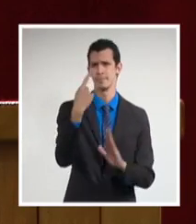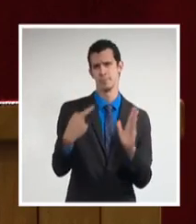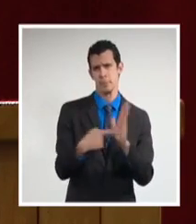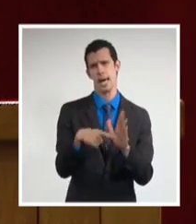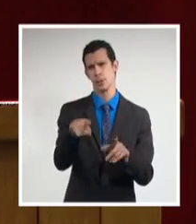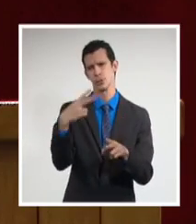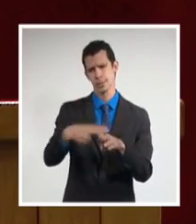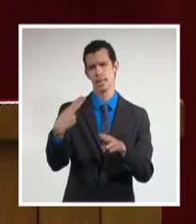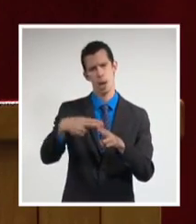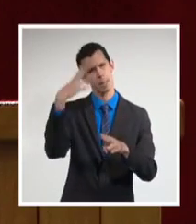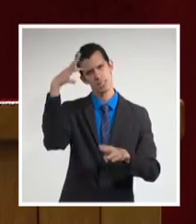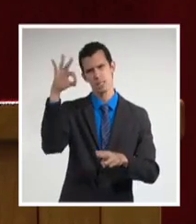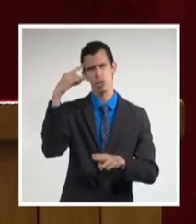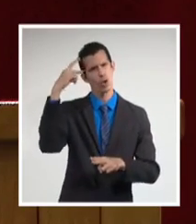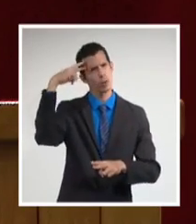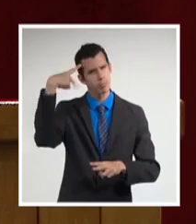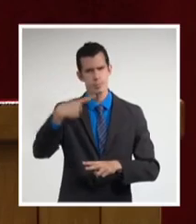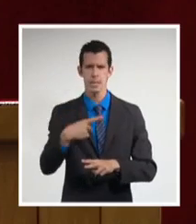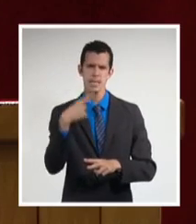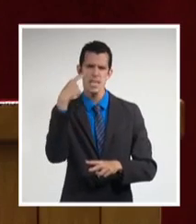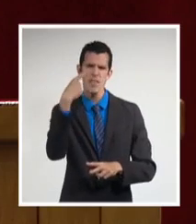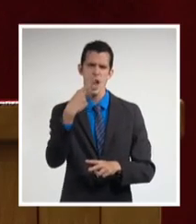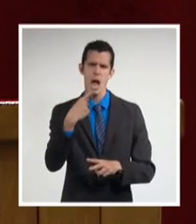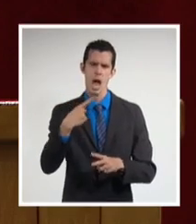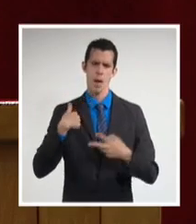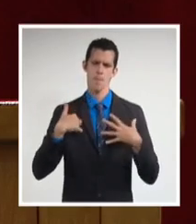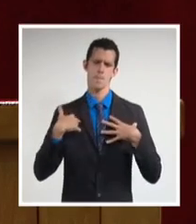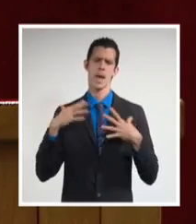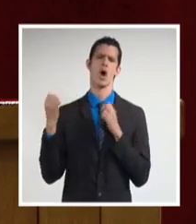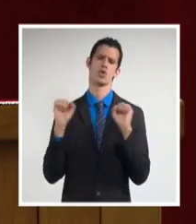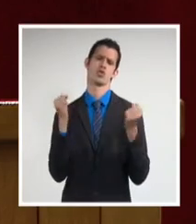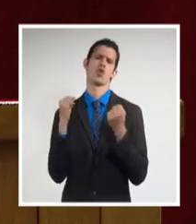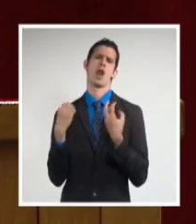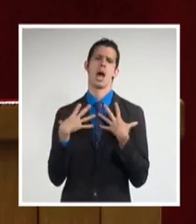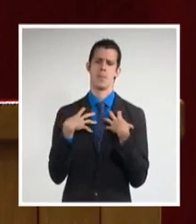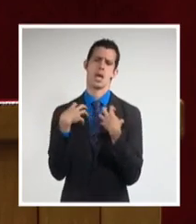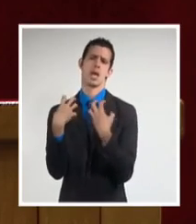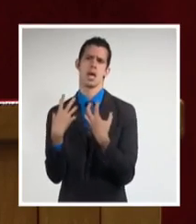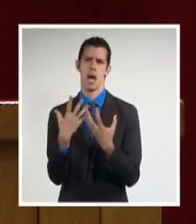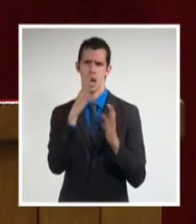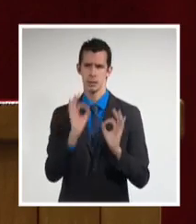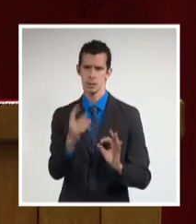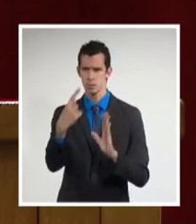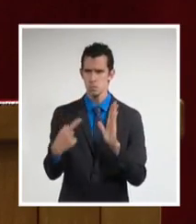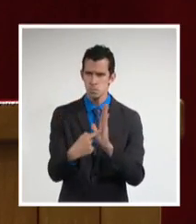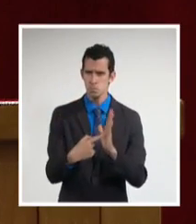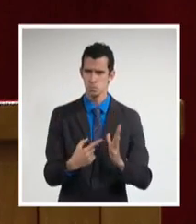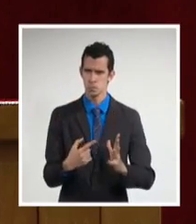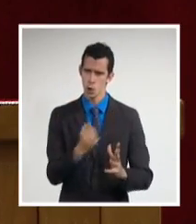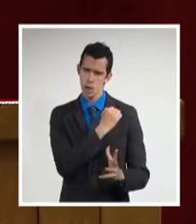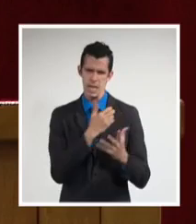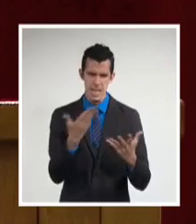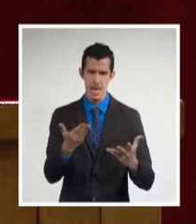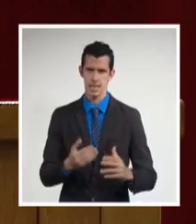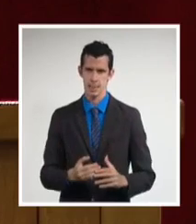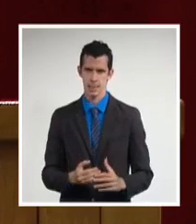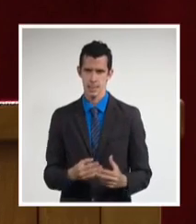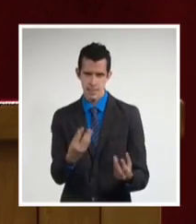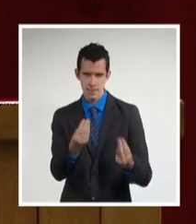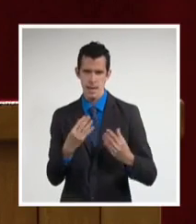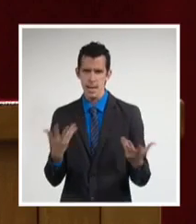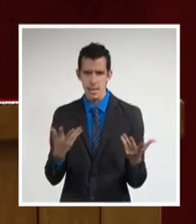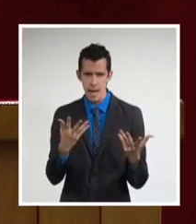Cuba confirman el modus operandi de la subversión sobre ese universo poblacional. Exploran,